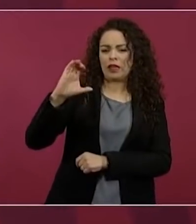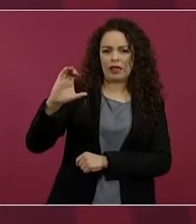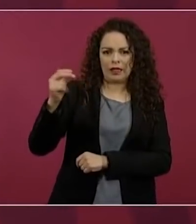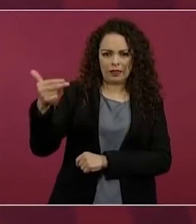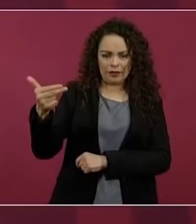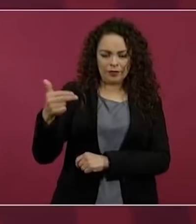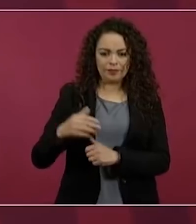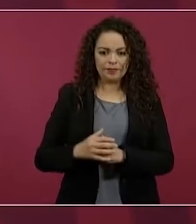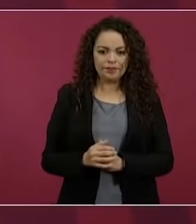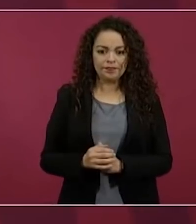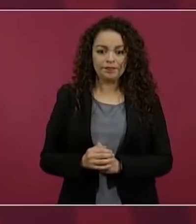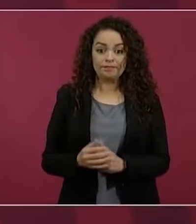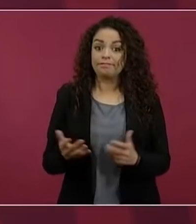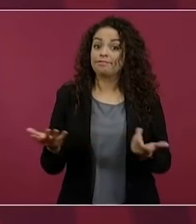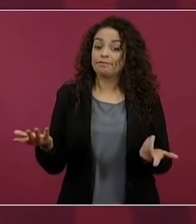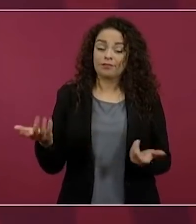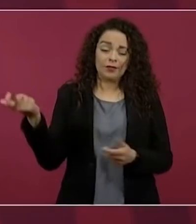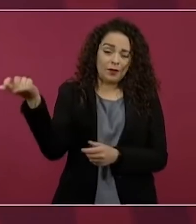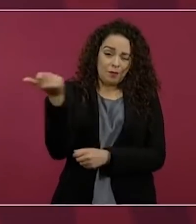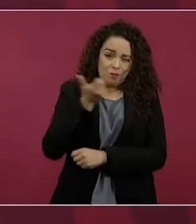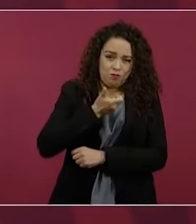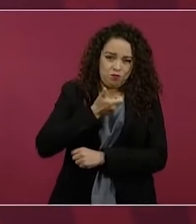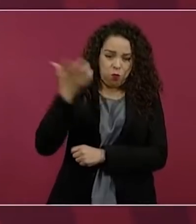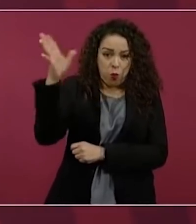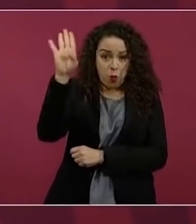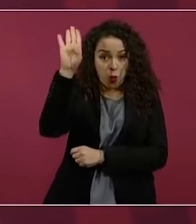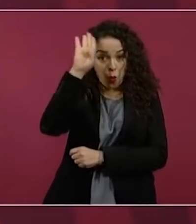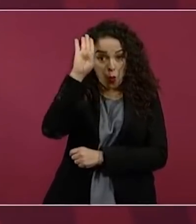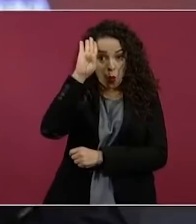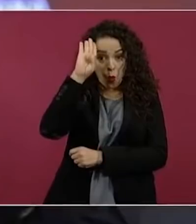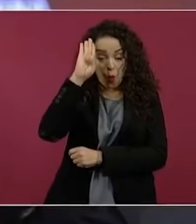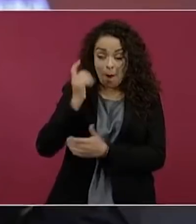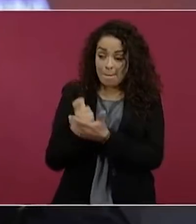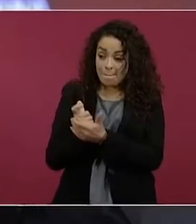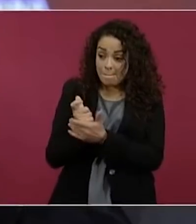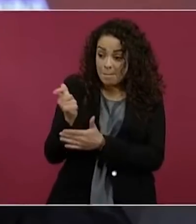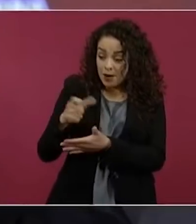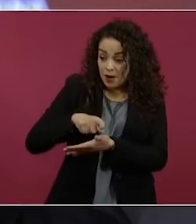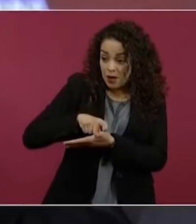a un precio elevadísimo y que no se ha podido